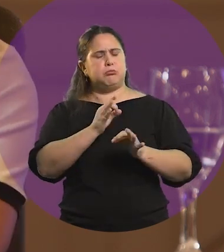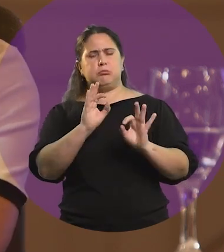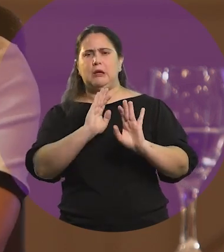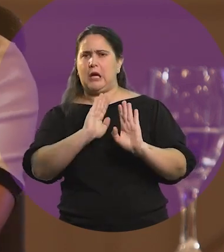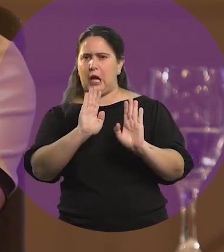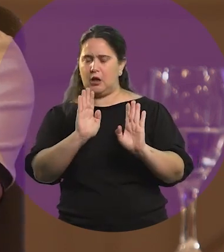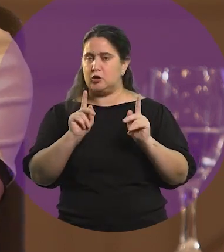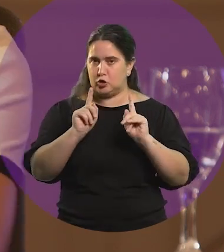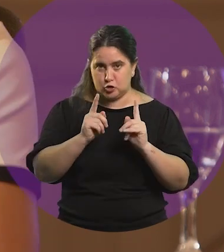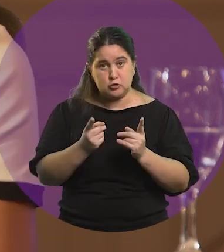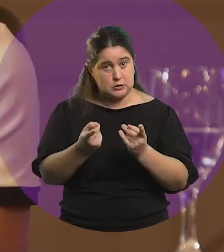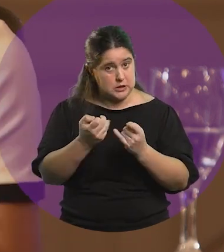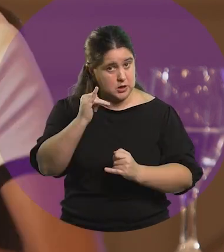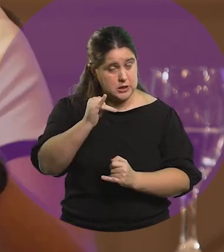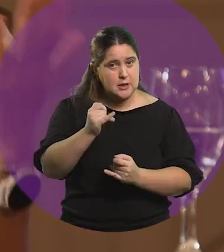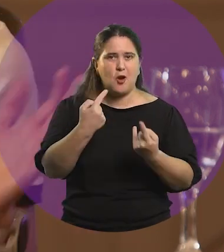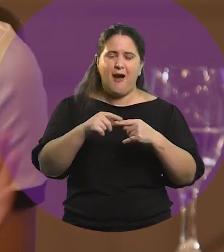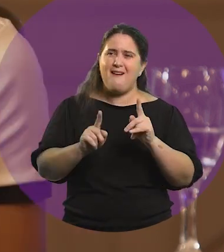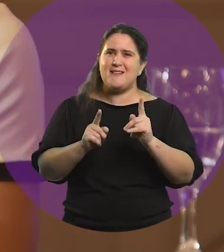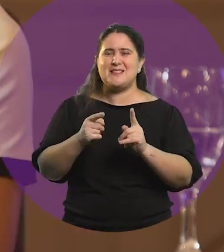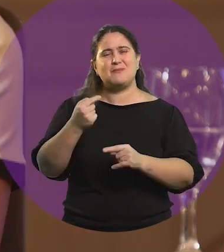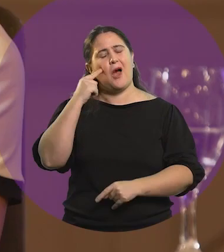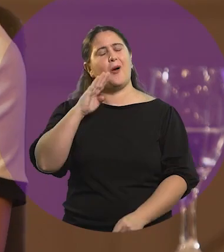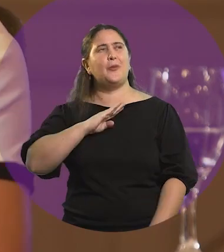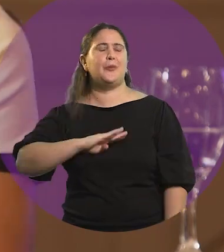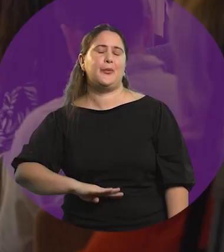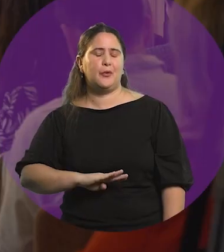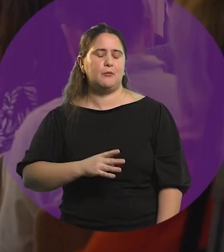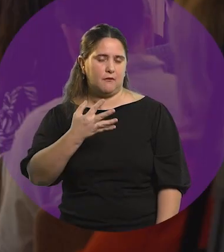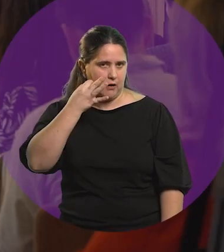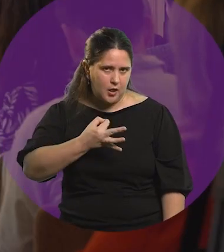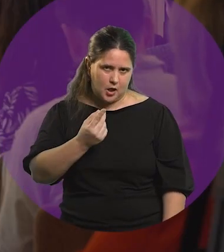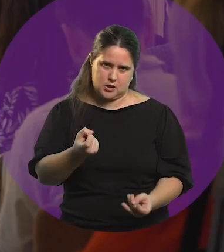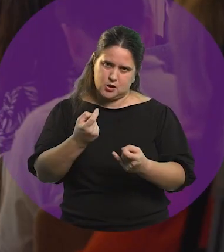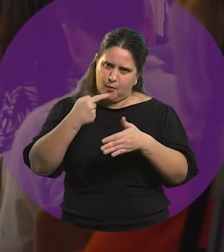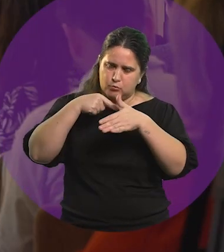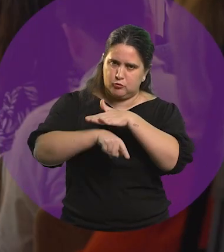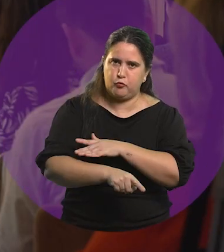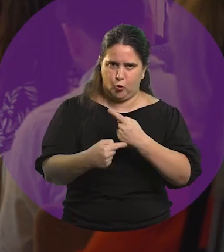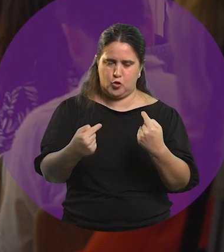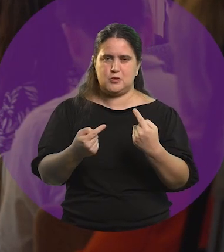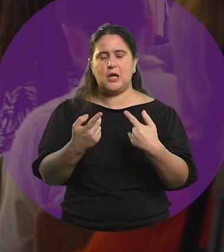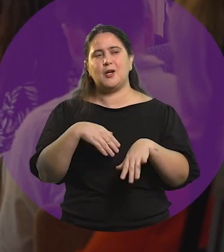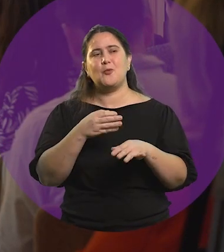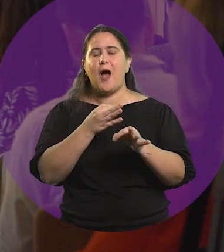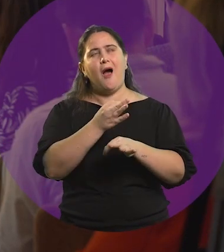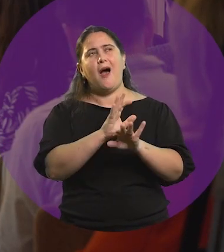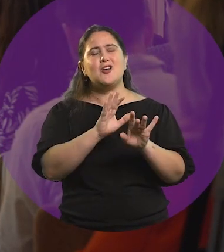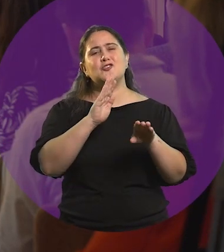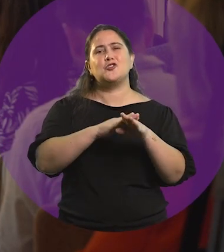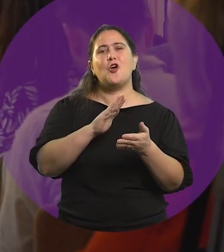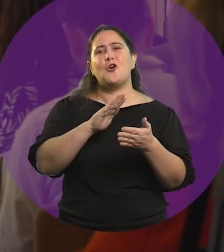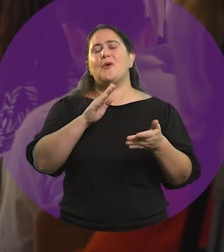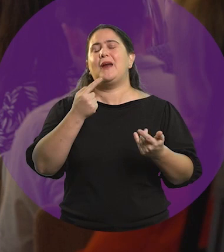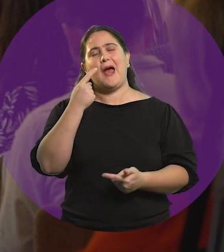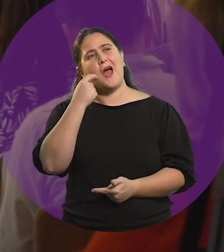creo que son condiciones necesarias, pero a veces nos dejan esa sensación de falsa tranquilidad de ya está, ya incorporé la perspectiva de género,